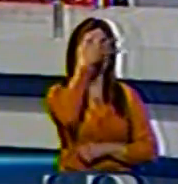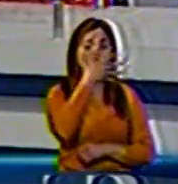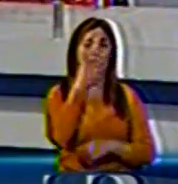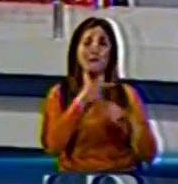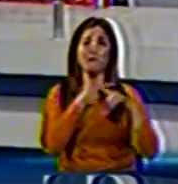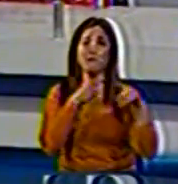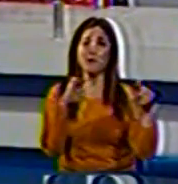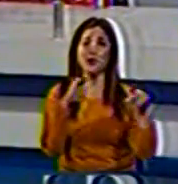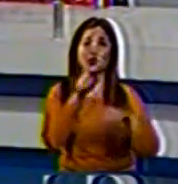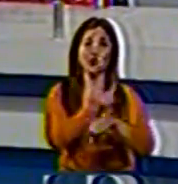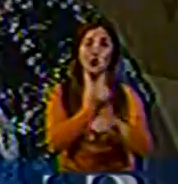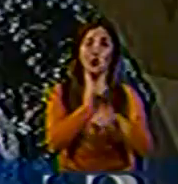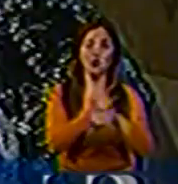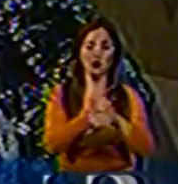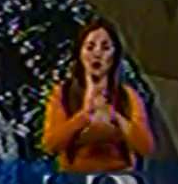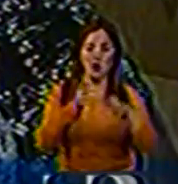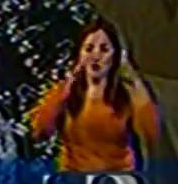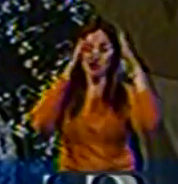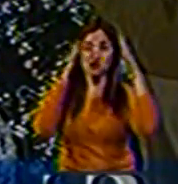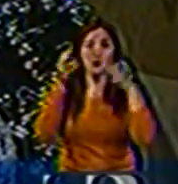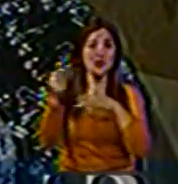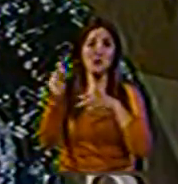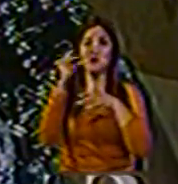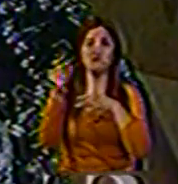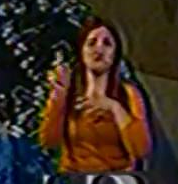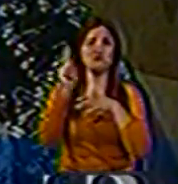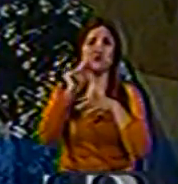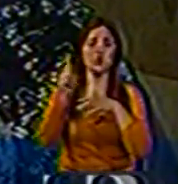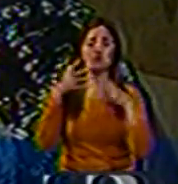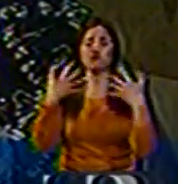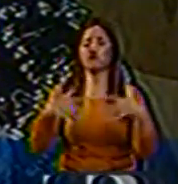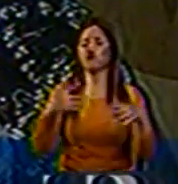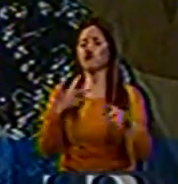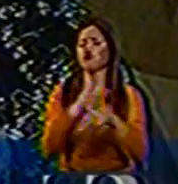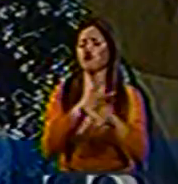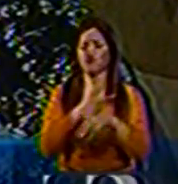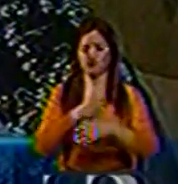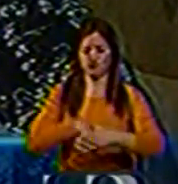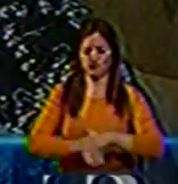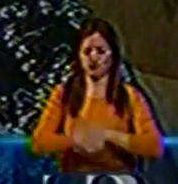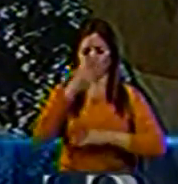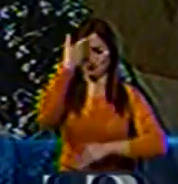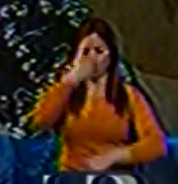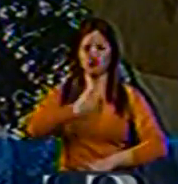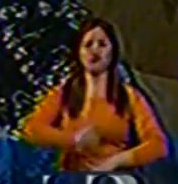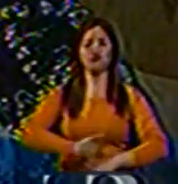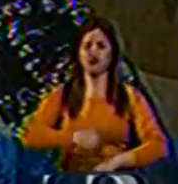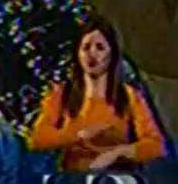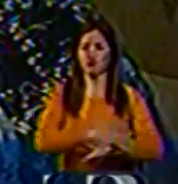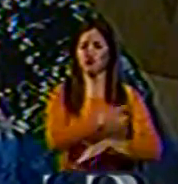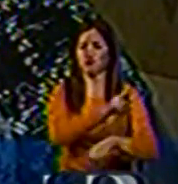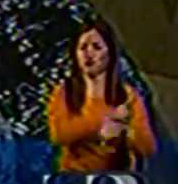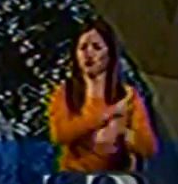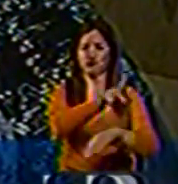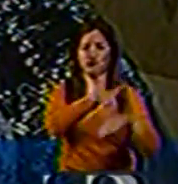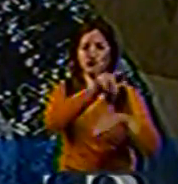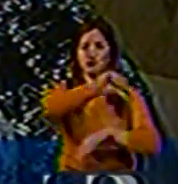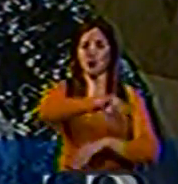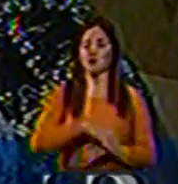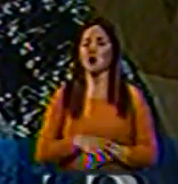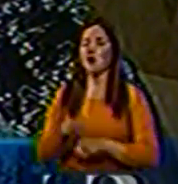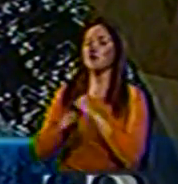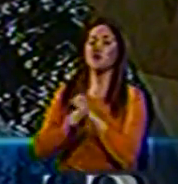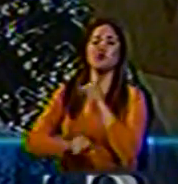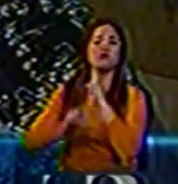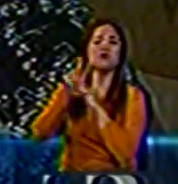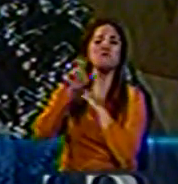casos de mala práctica médica los tres años más dolorosos de mi vida y más difícil me ha tocado sacar a